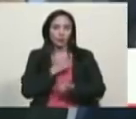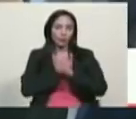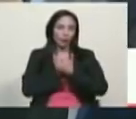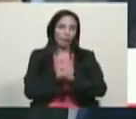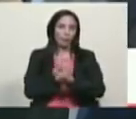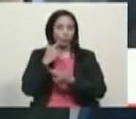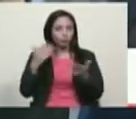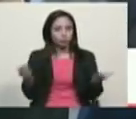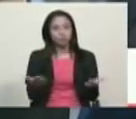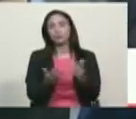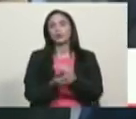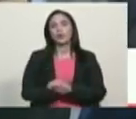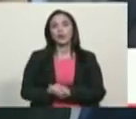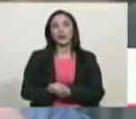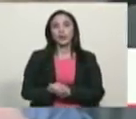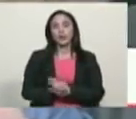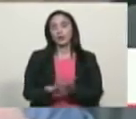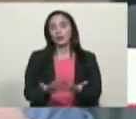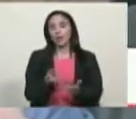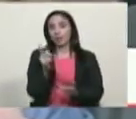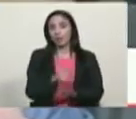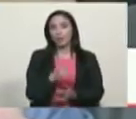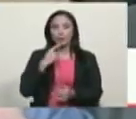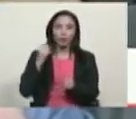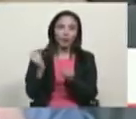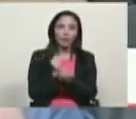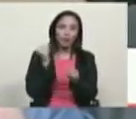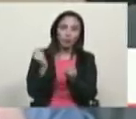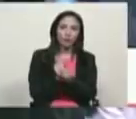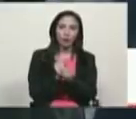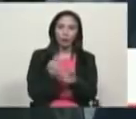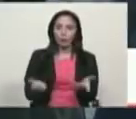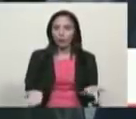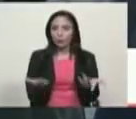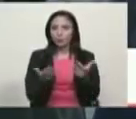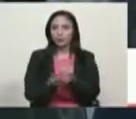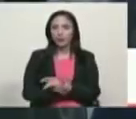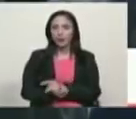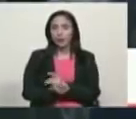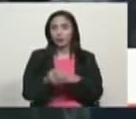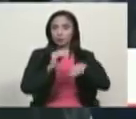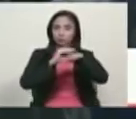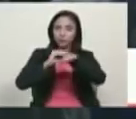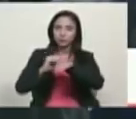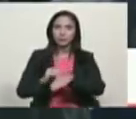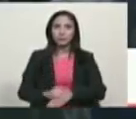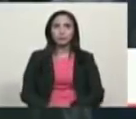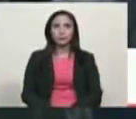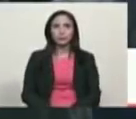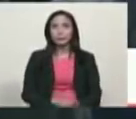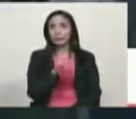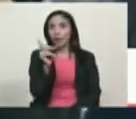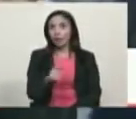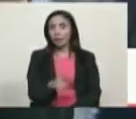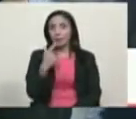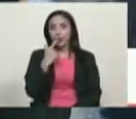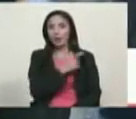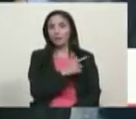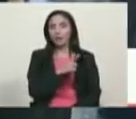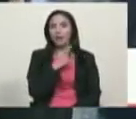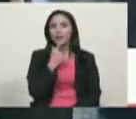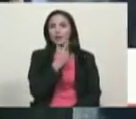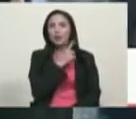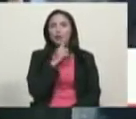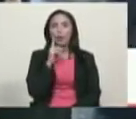y efectivamente elaborar ese llamamiento. Usted mencionó a la fake news.